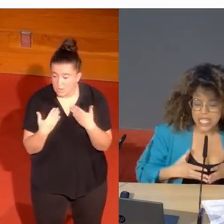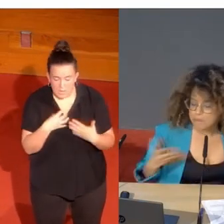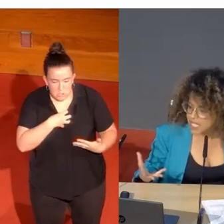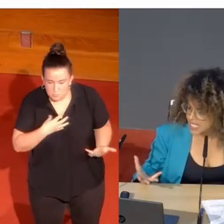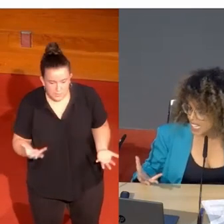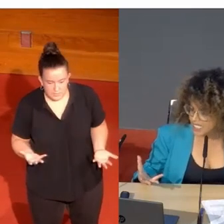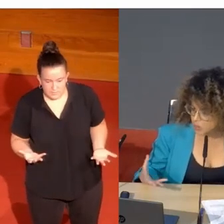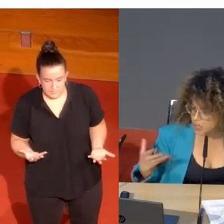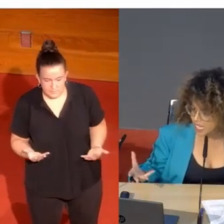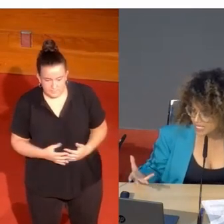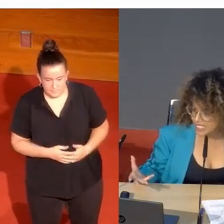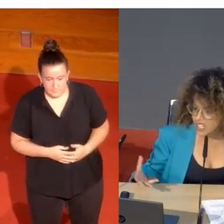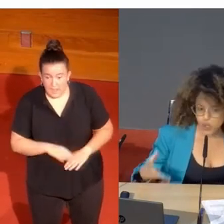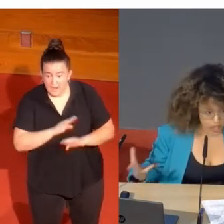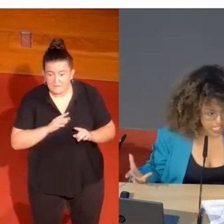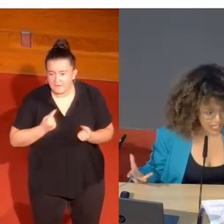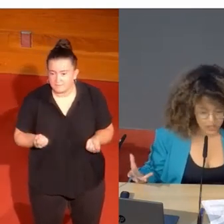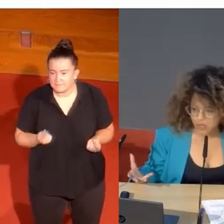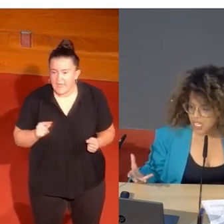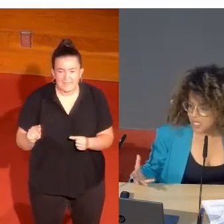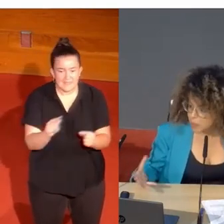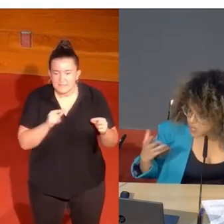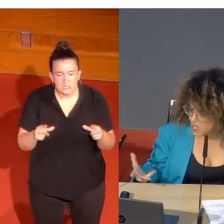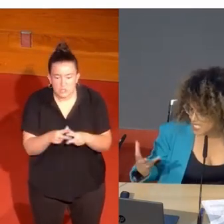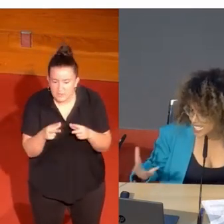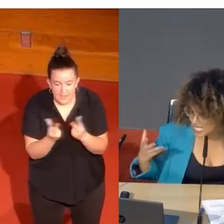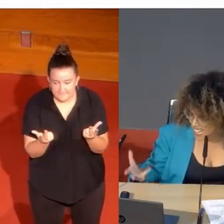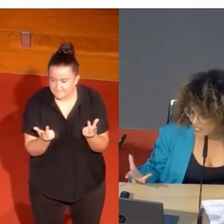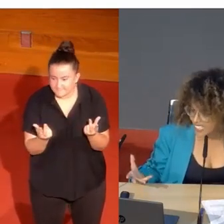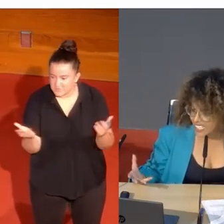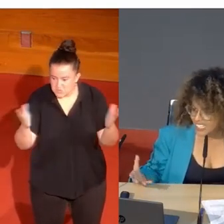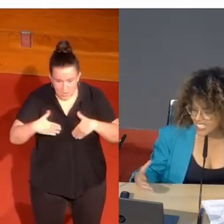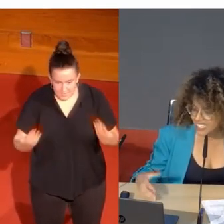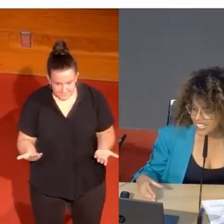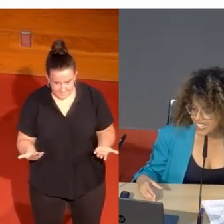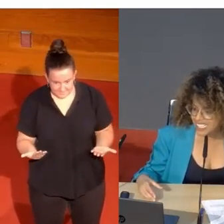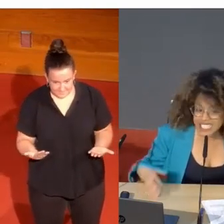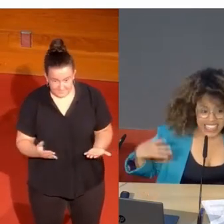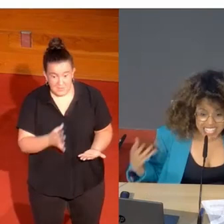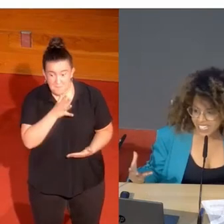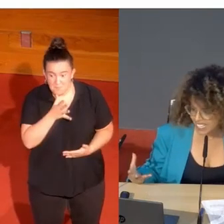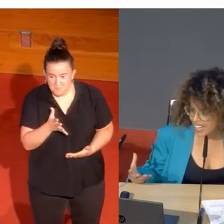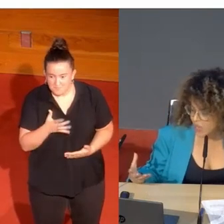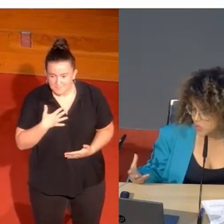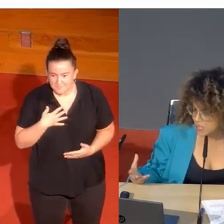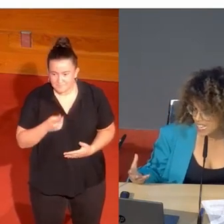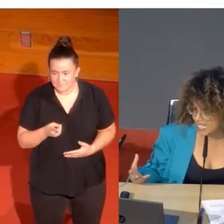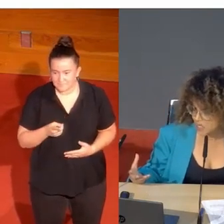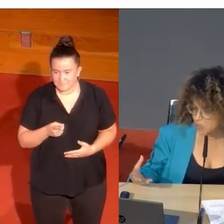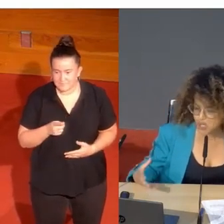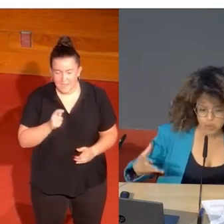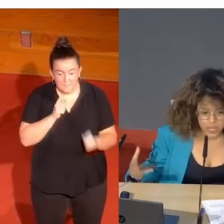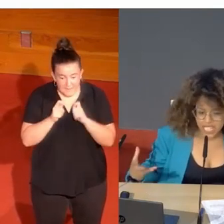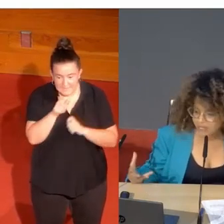pueden que impiden que haya un debate social no y por eso es es grave eh al silenciar a los